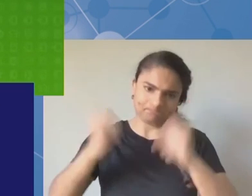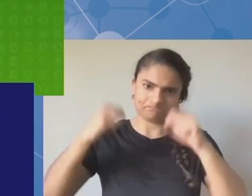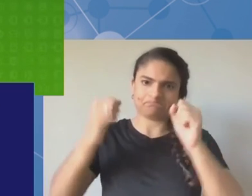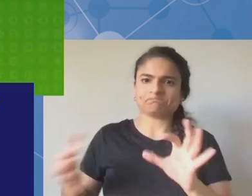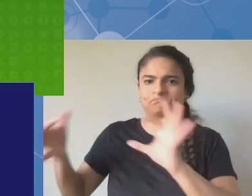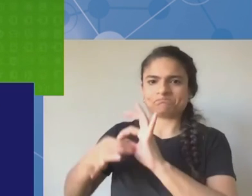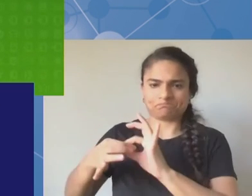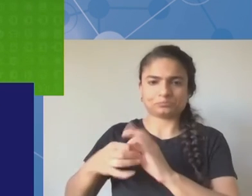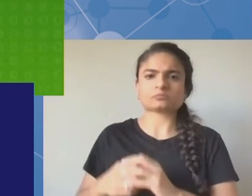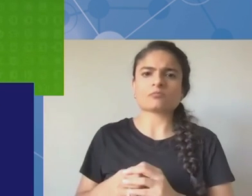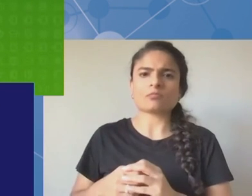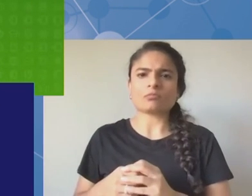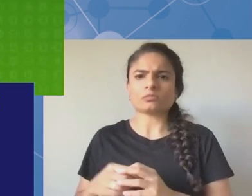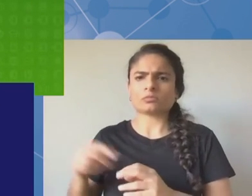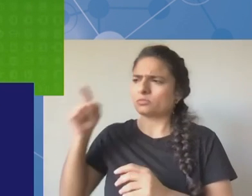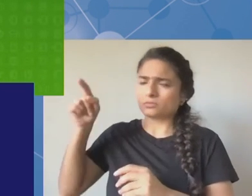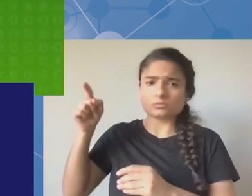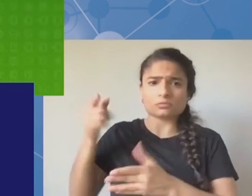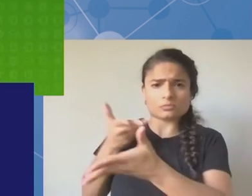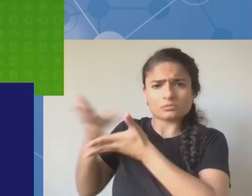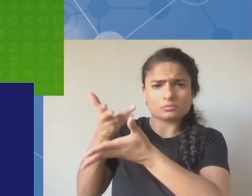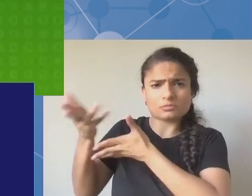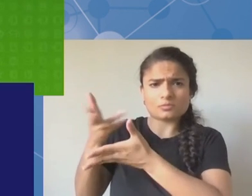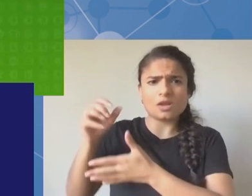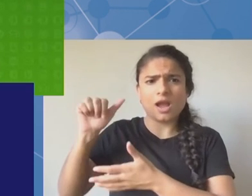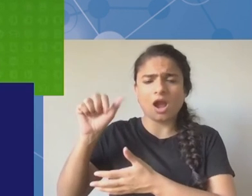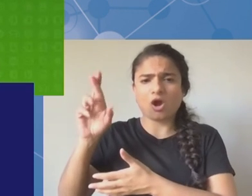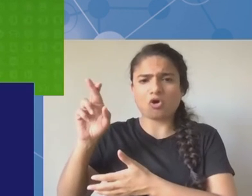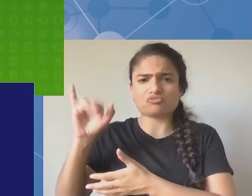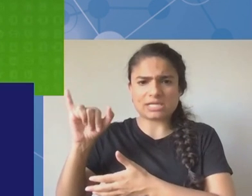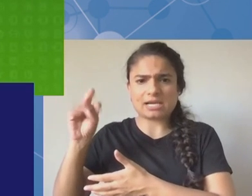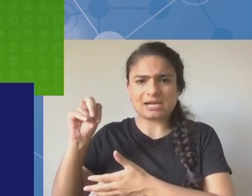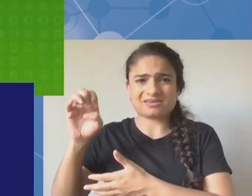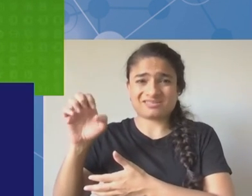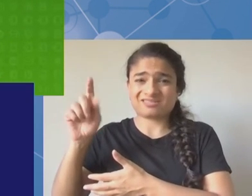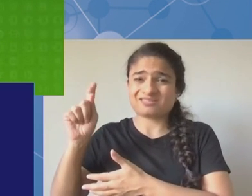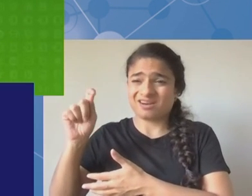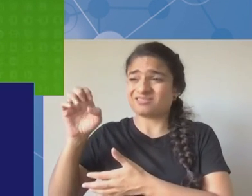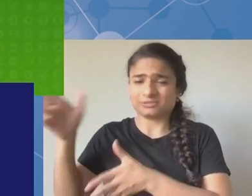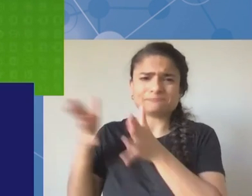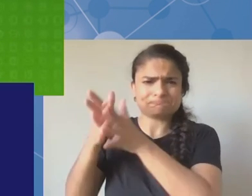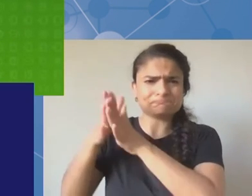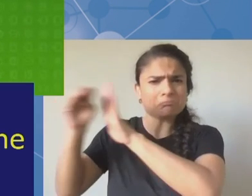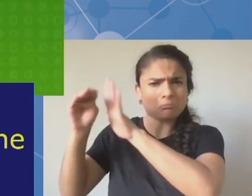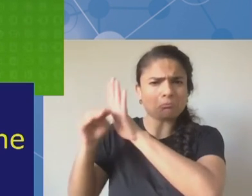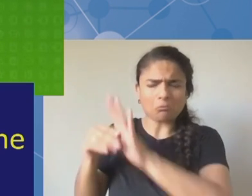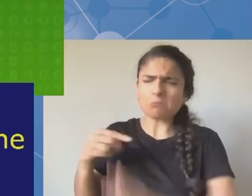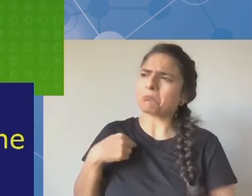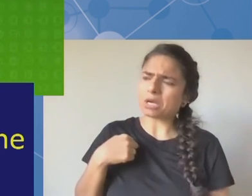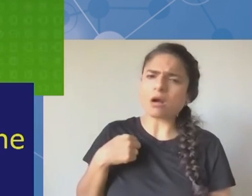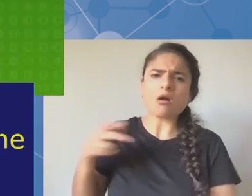Este debate que se ha llevado a cabo aquí en este foro IGF nos ha